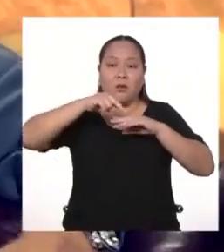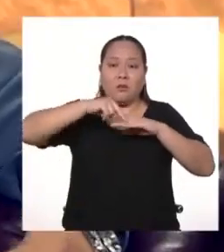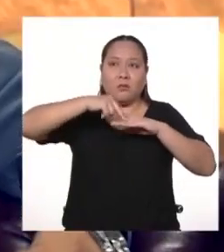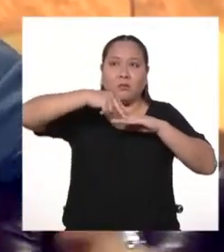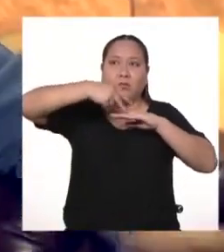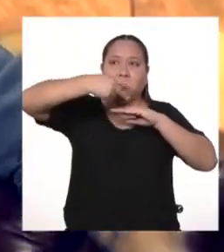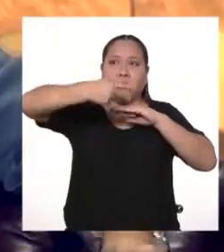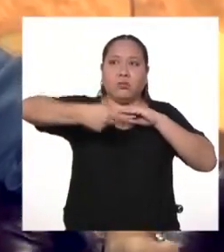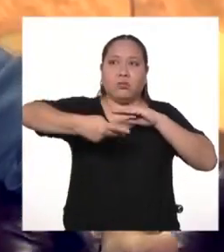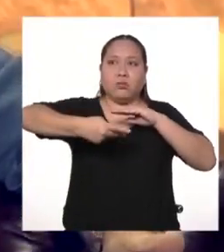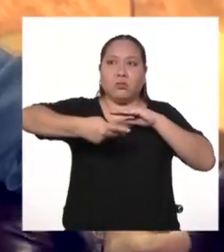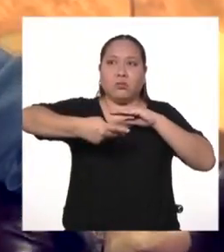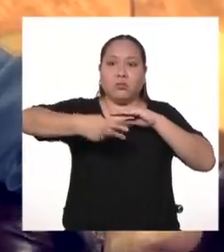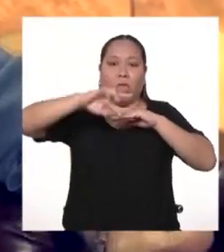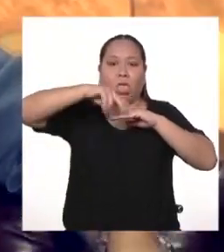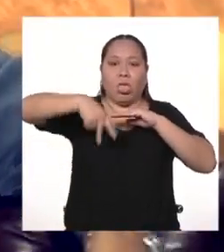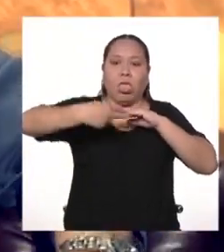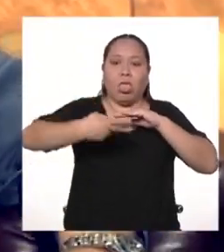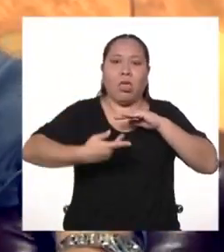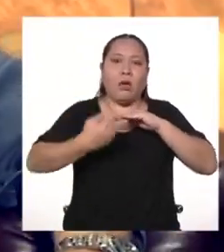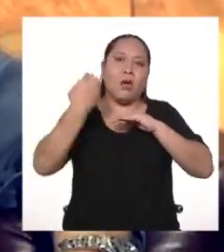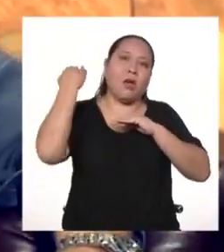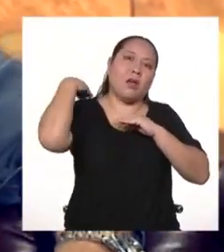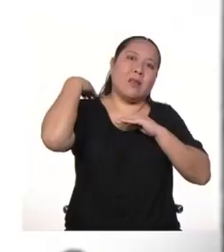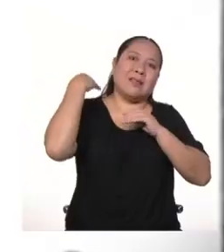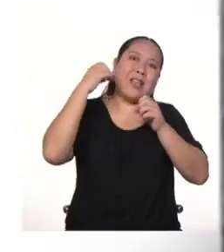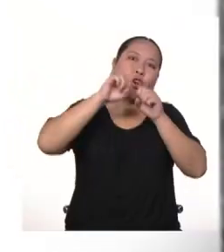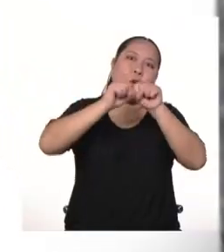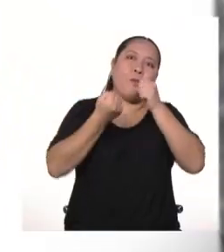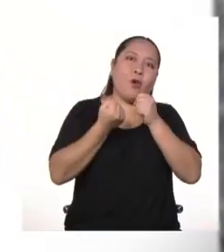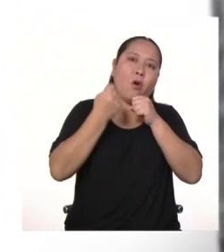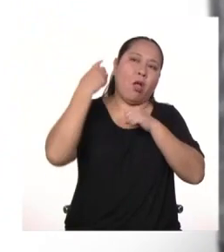se rodó la escalera y se quebró la columna vertebral.